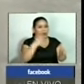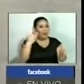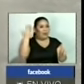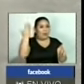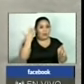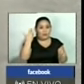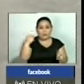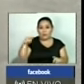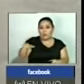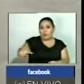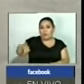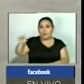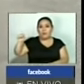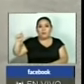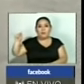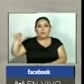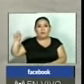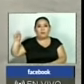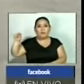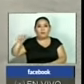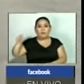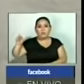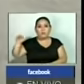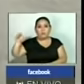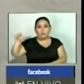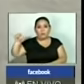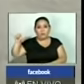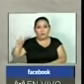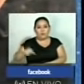sucedido en Estanzuela. Pero esto será,